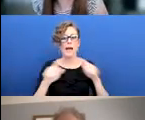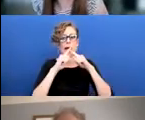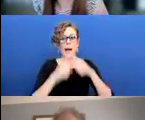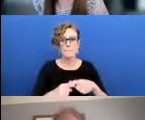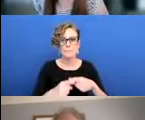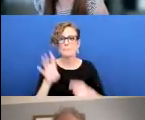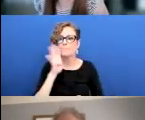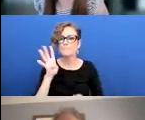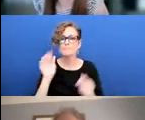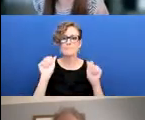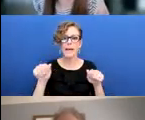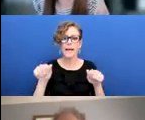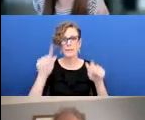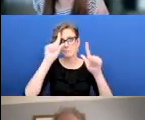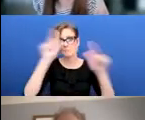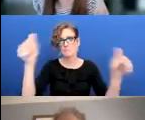y todos van a poder